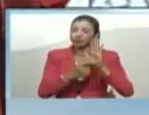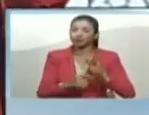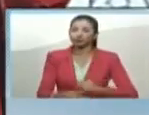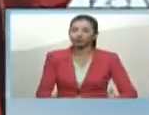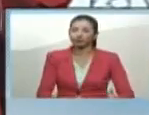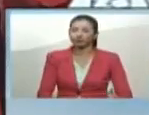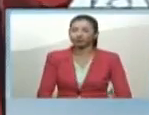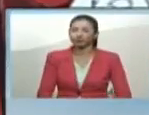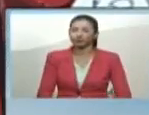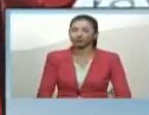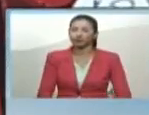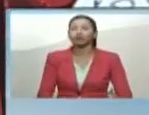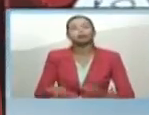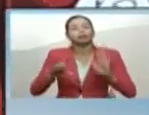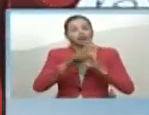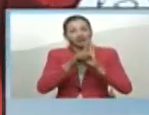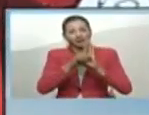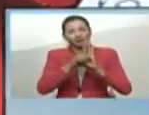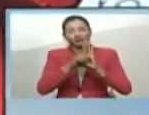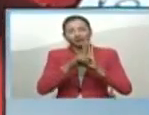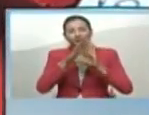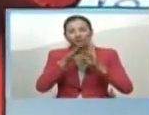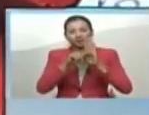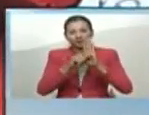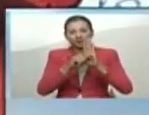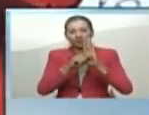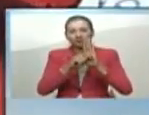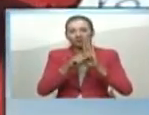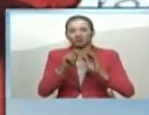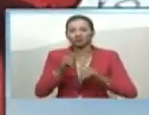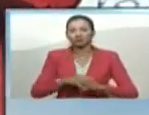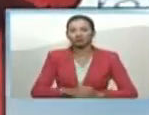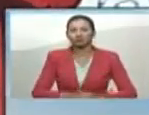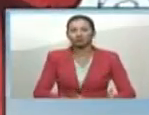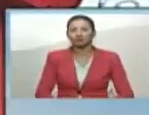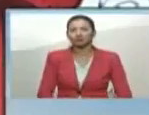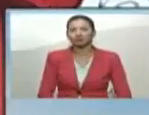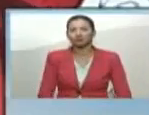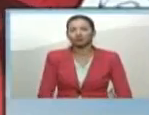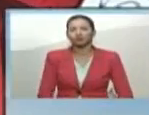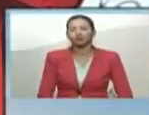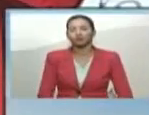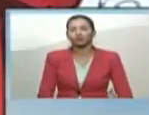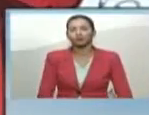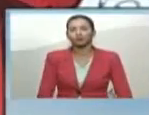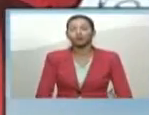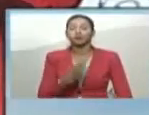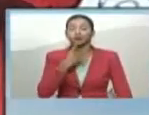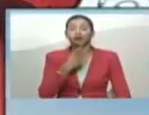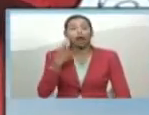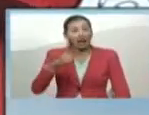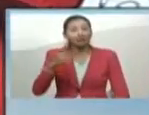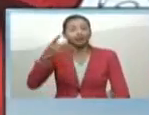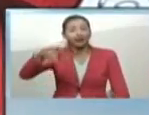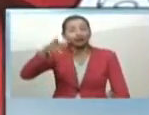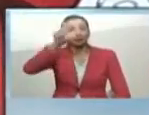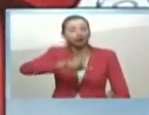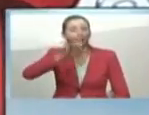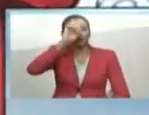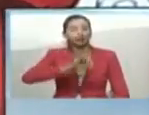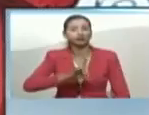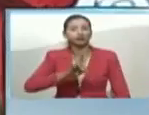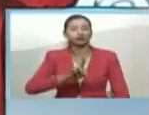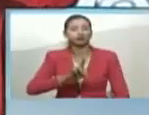Constitución la ley y la Constitución que nos rigen nos dan derecho que